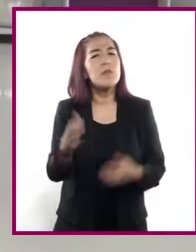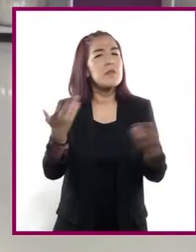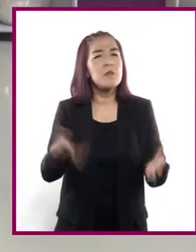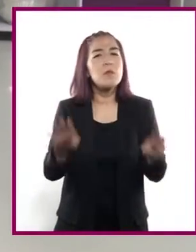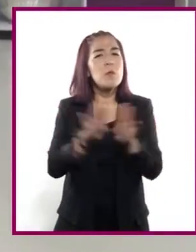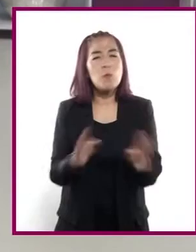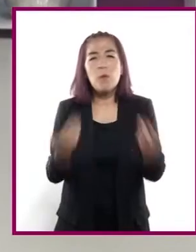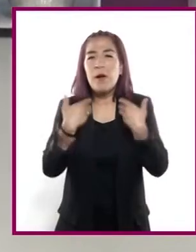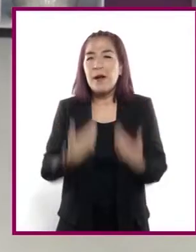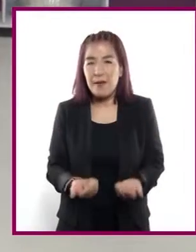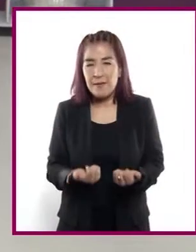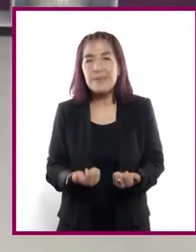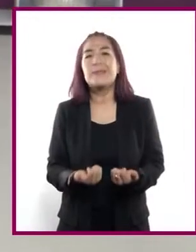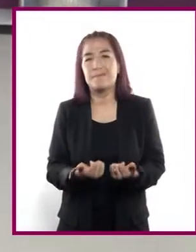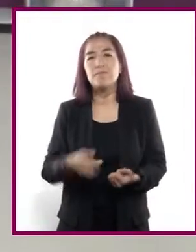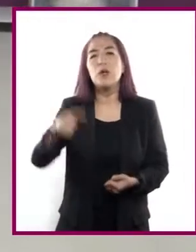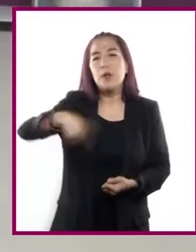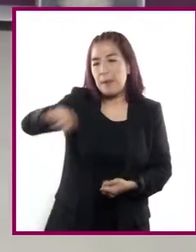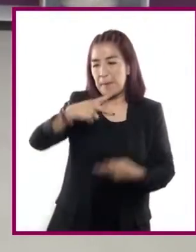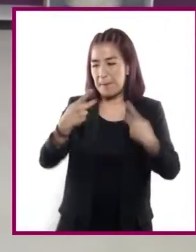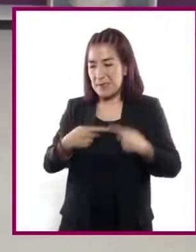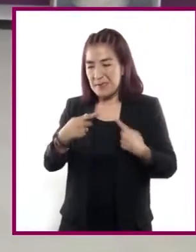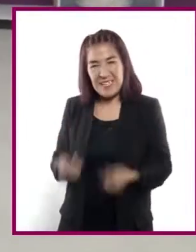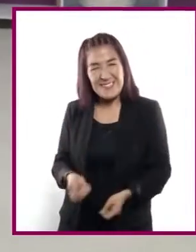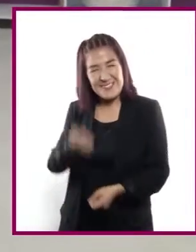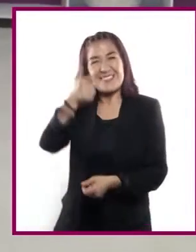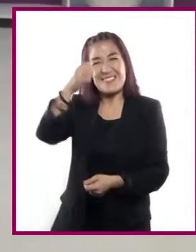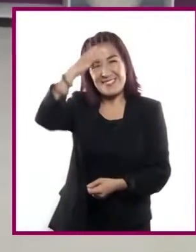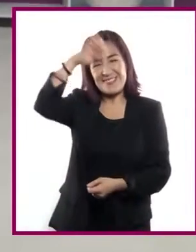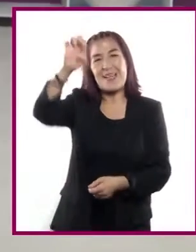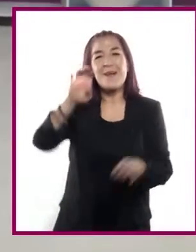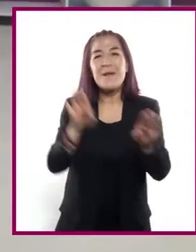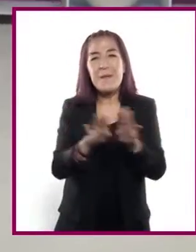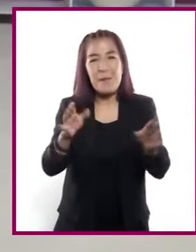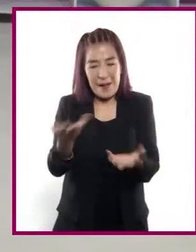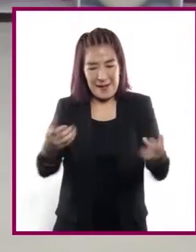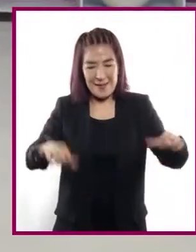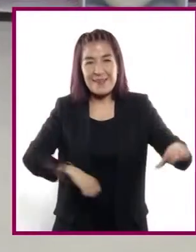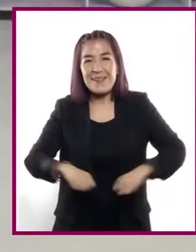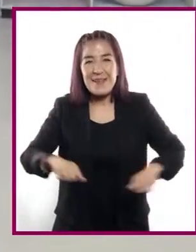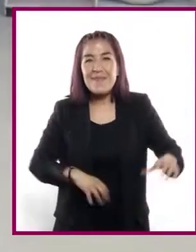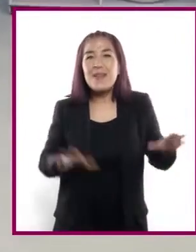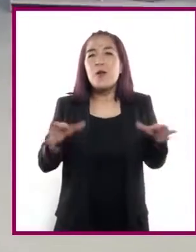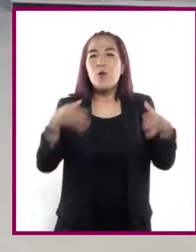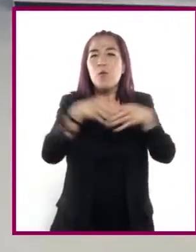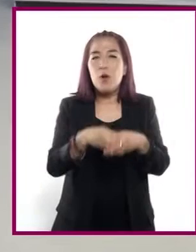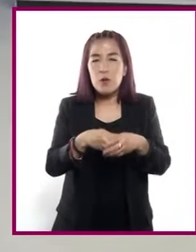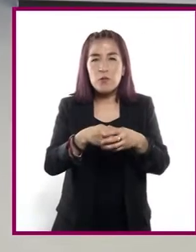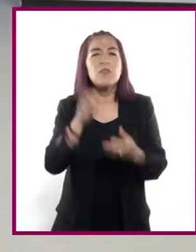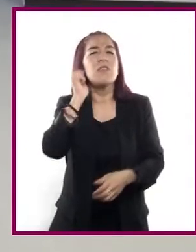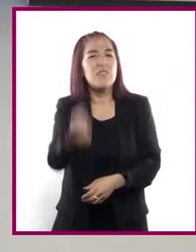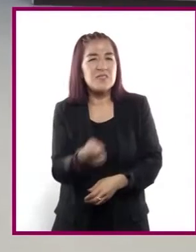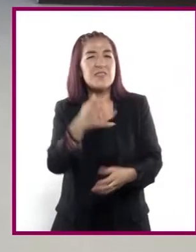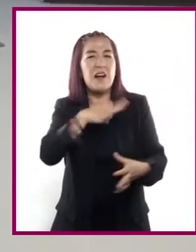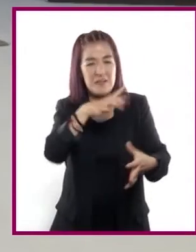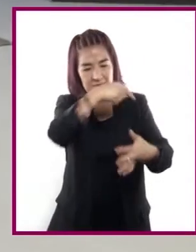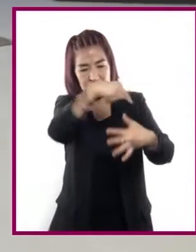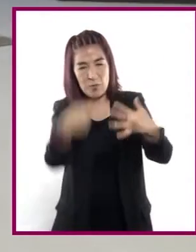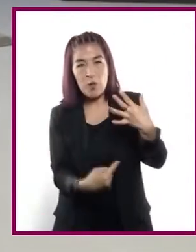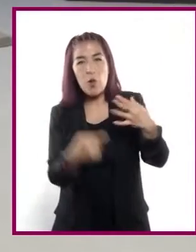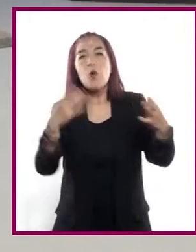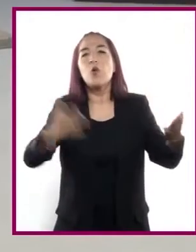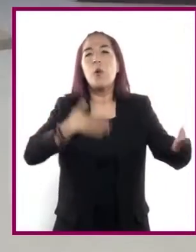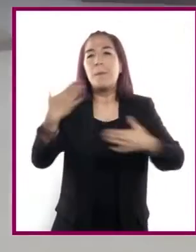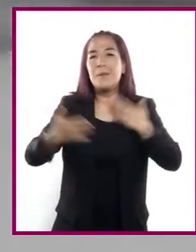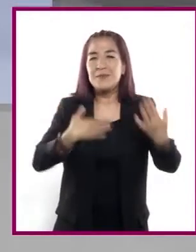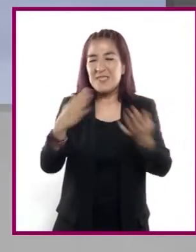entenderse como el bienestar que experimentan todas y todos los integrantes de una comunidad, que incluye una convivencia libre